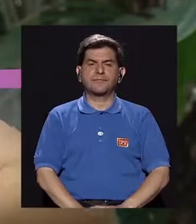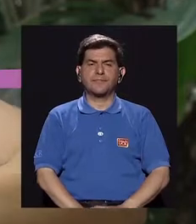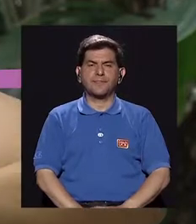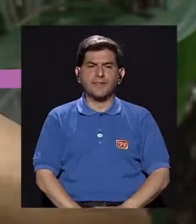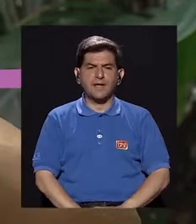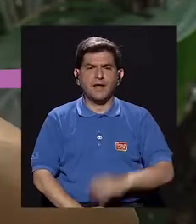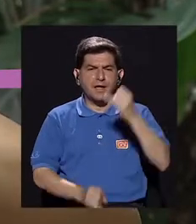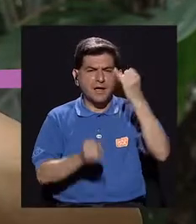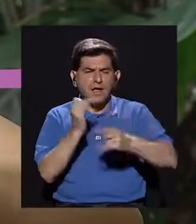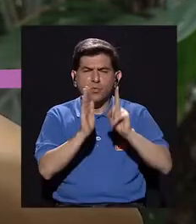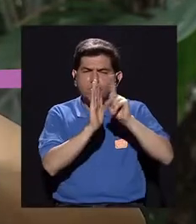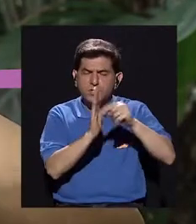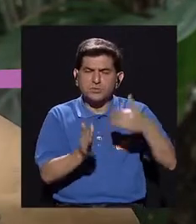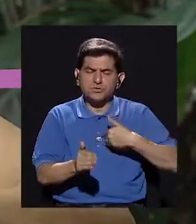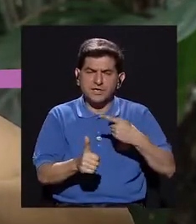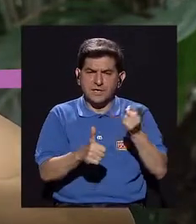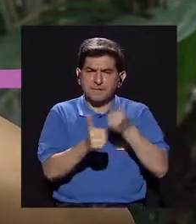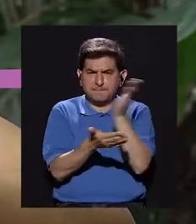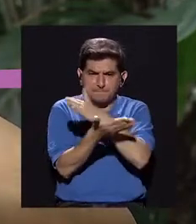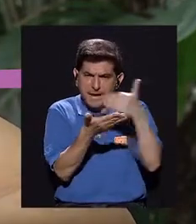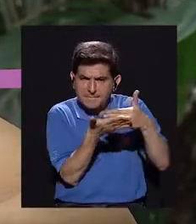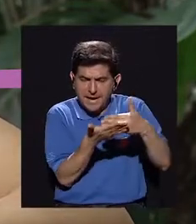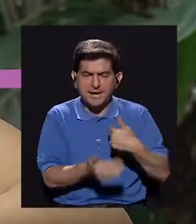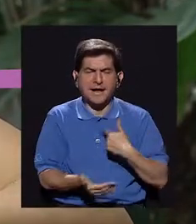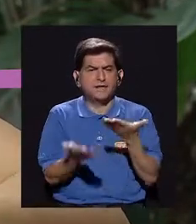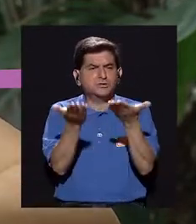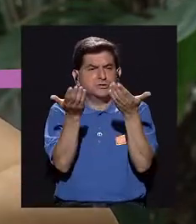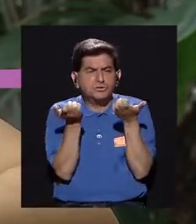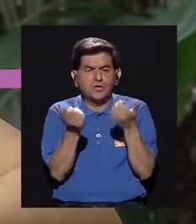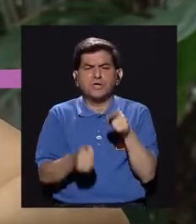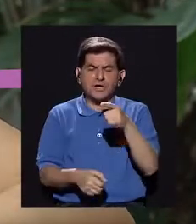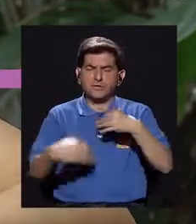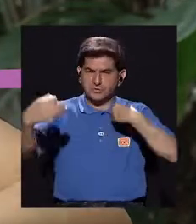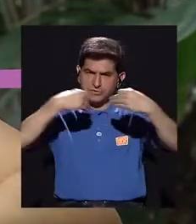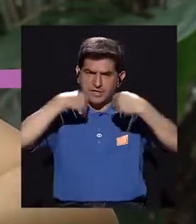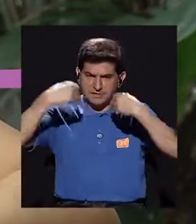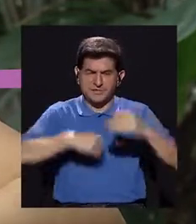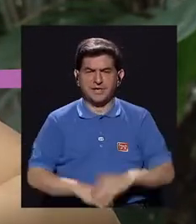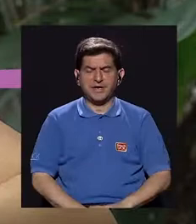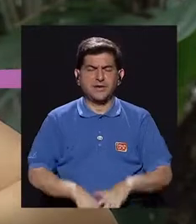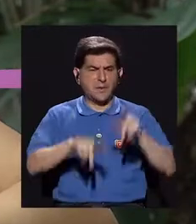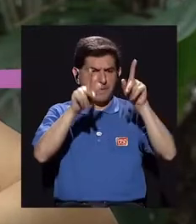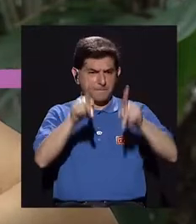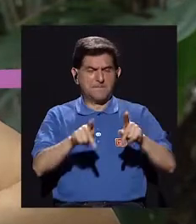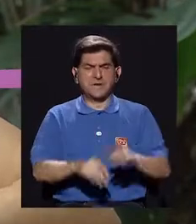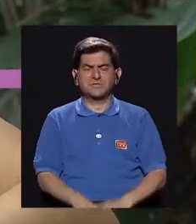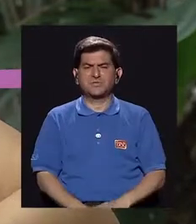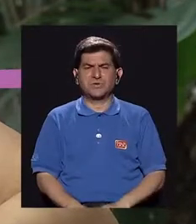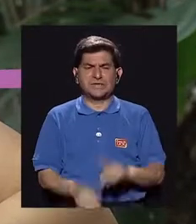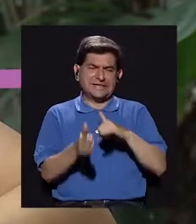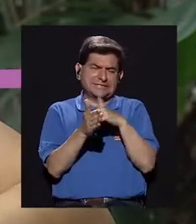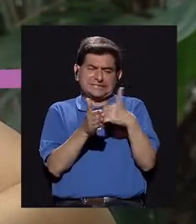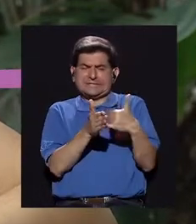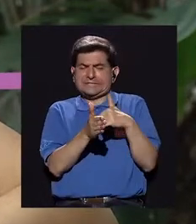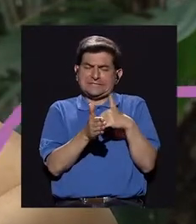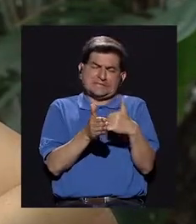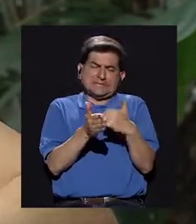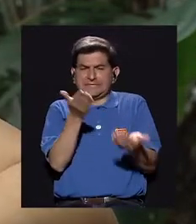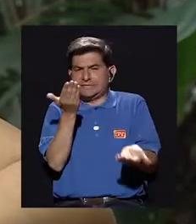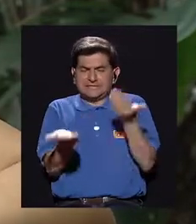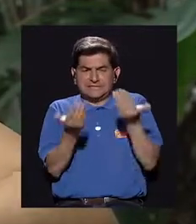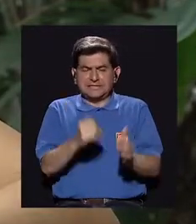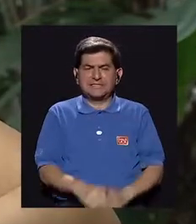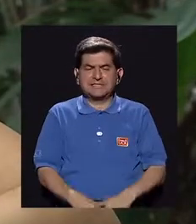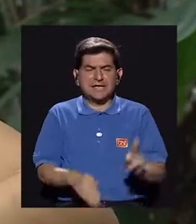ver, Roxana, en estos últimos minutitos que nos quedan de este bloque, quisiera que nos comentara quiénes son las personas más vulnerables,